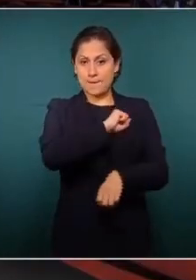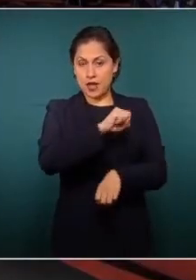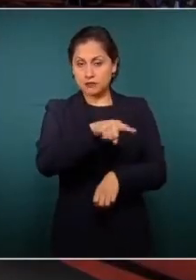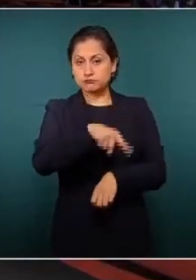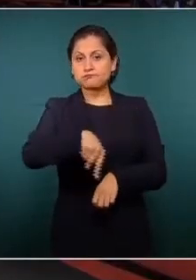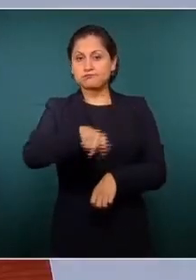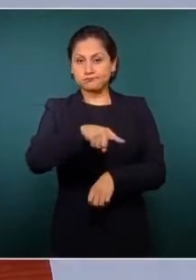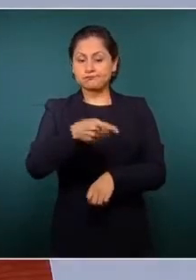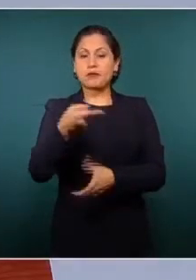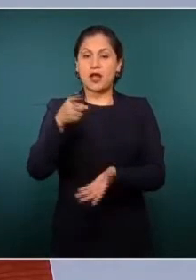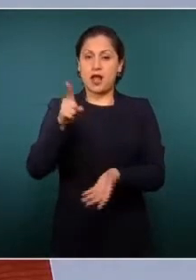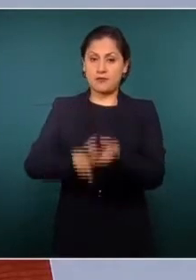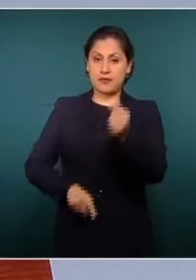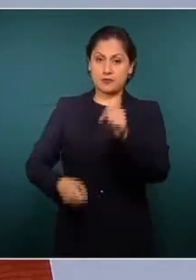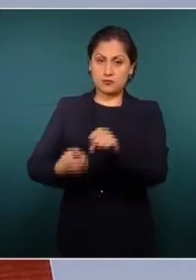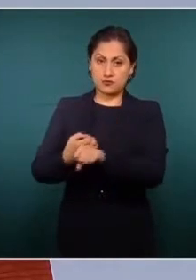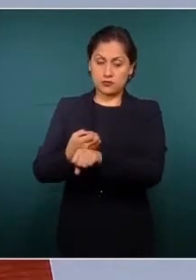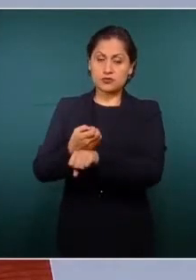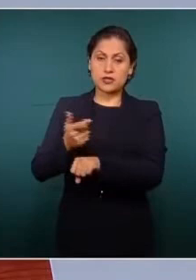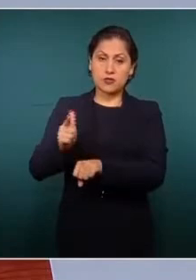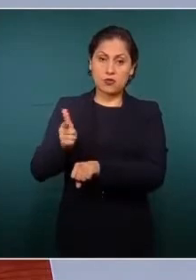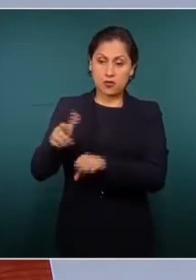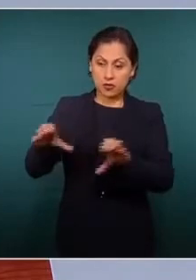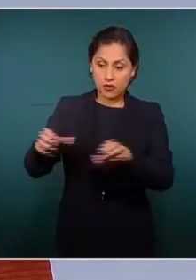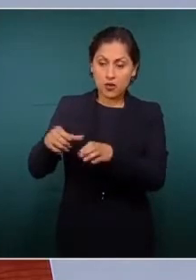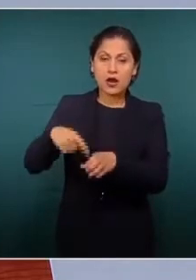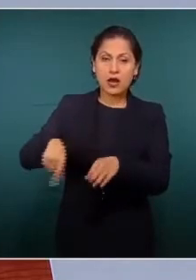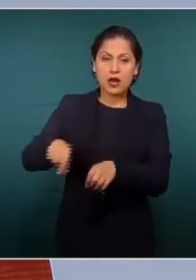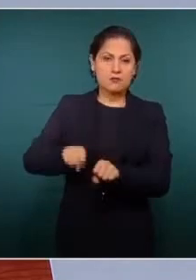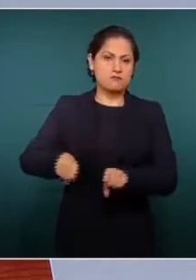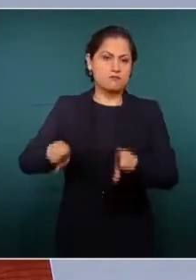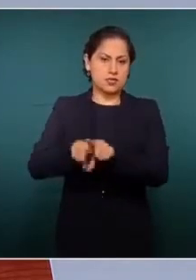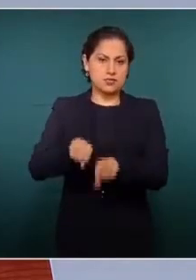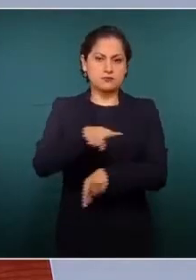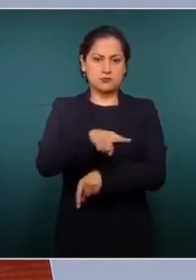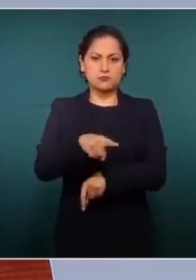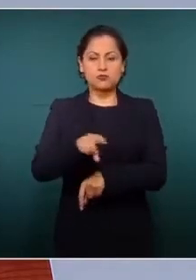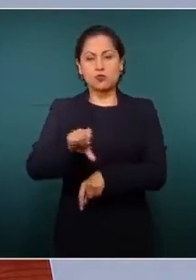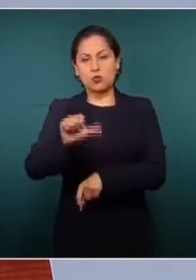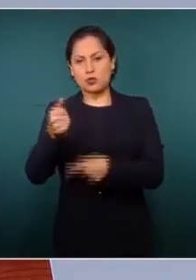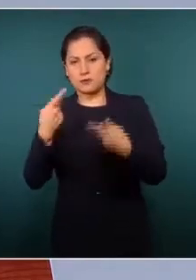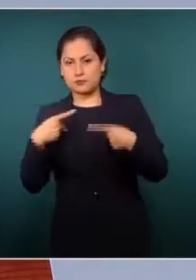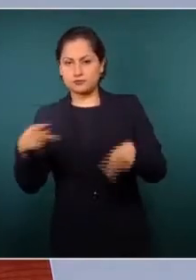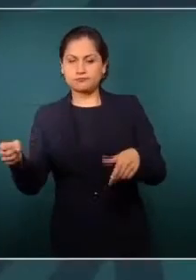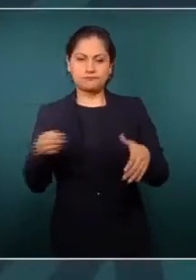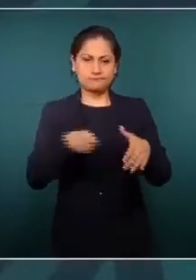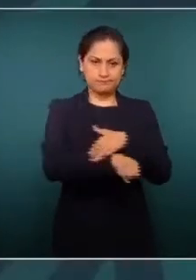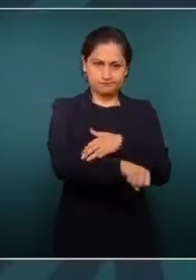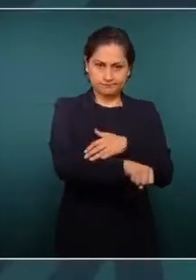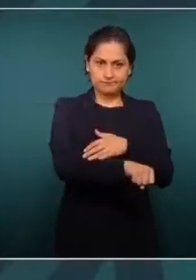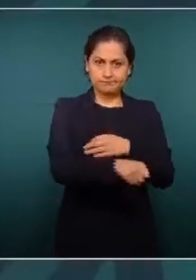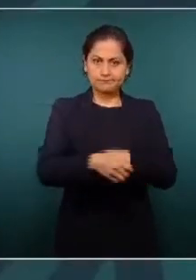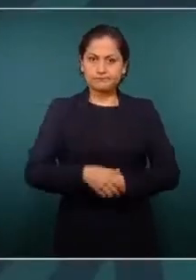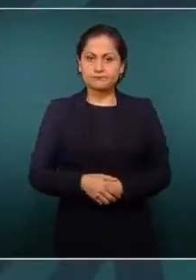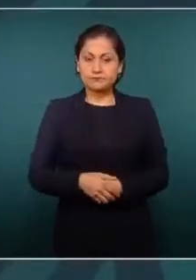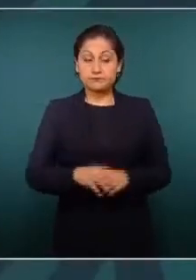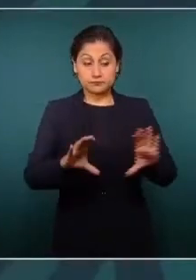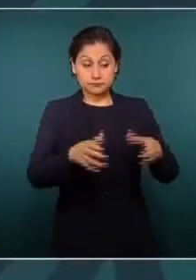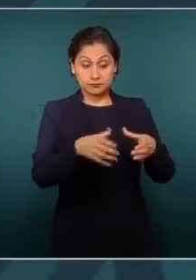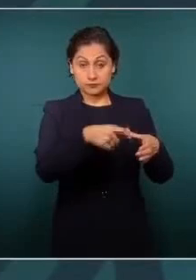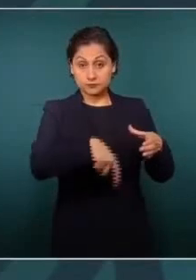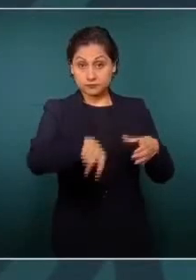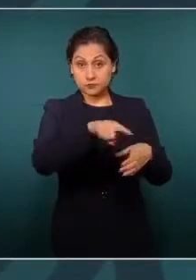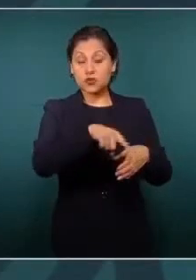ahí en el área entonces esos detenidos y están bajo el